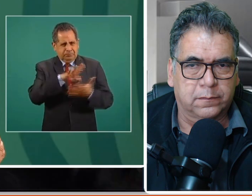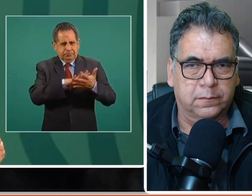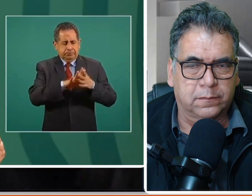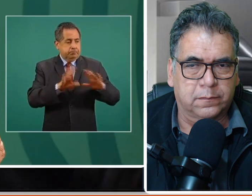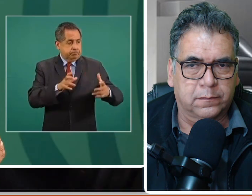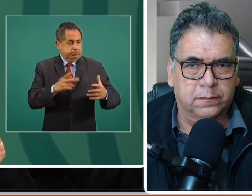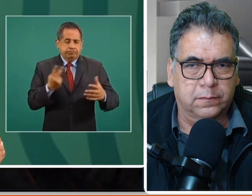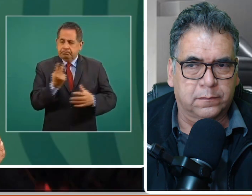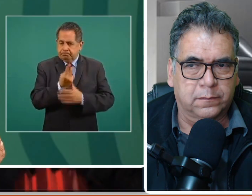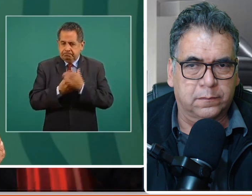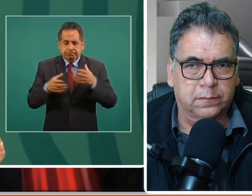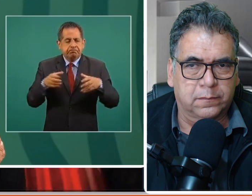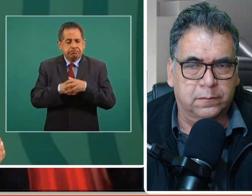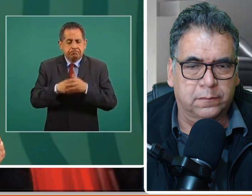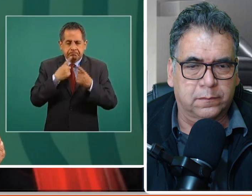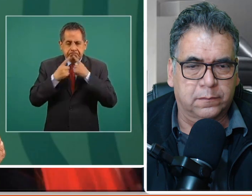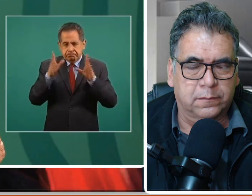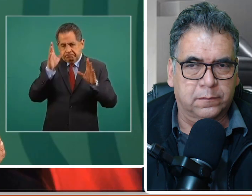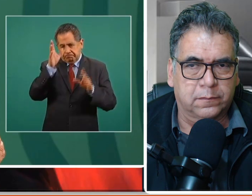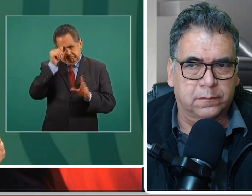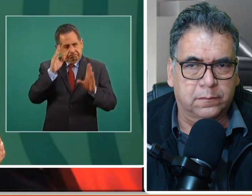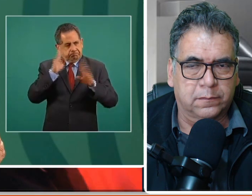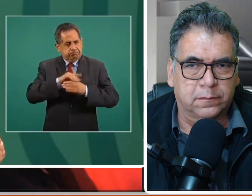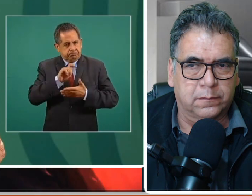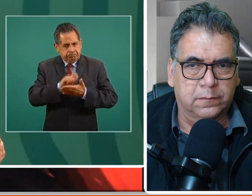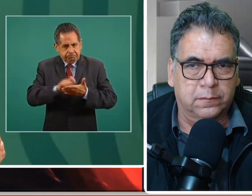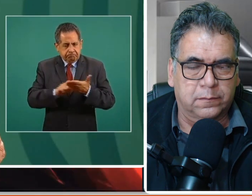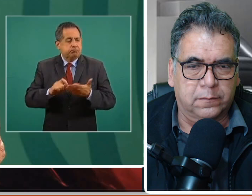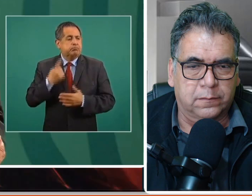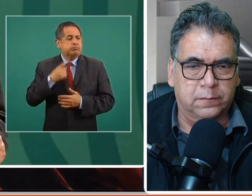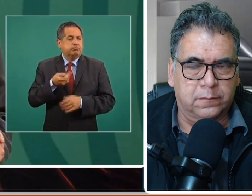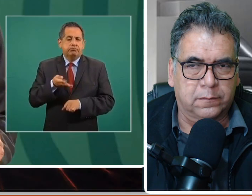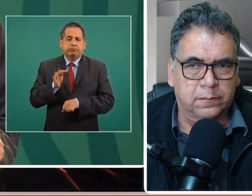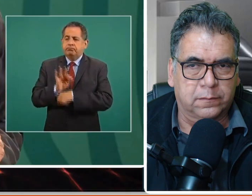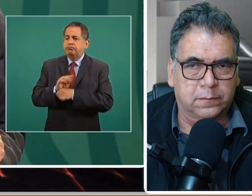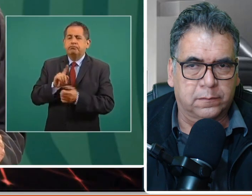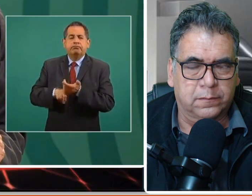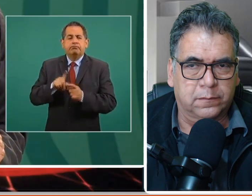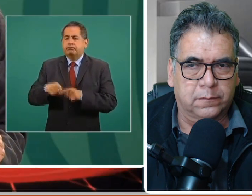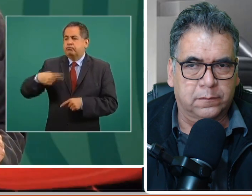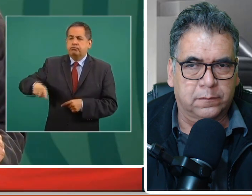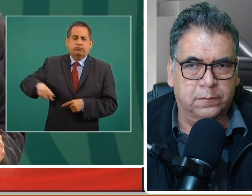de lograr un acuerdo en beneficio de la hacienda pública.